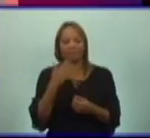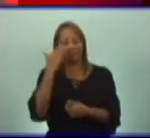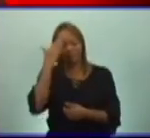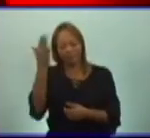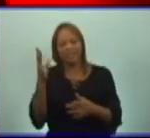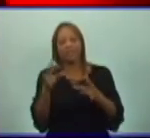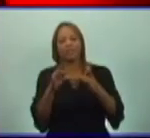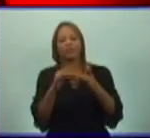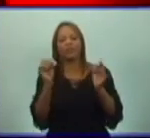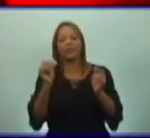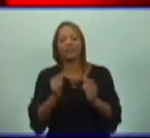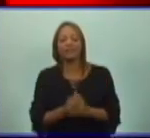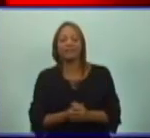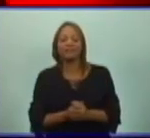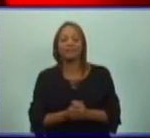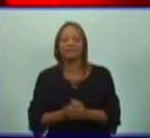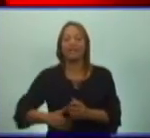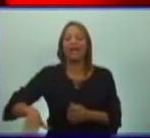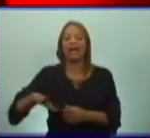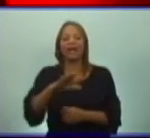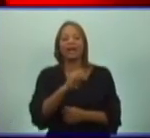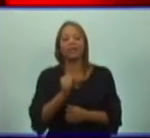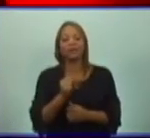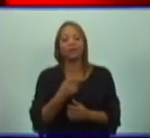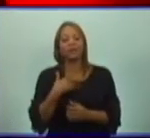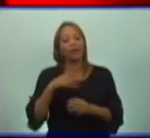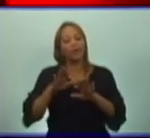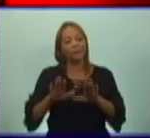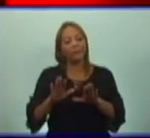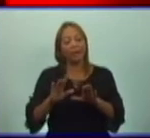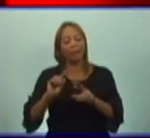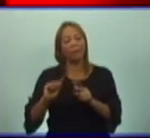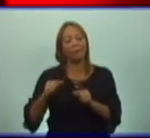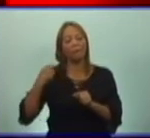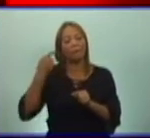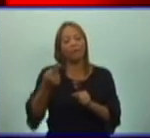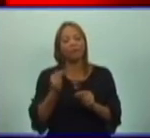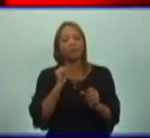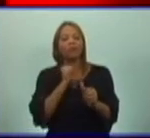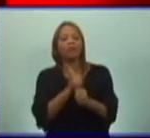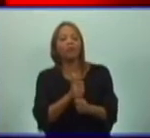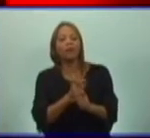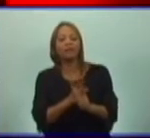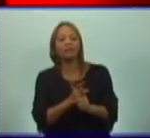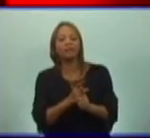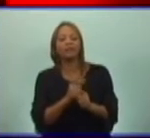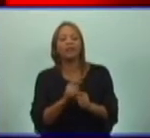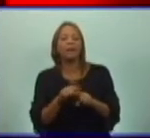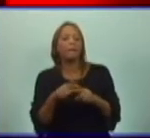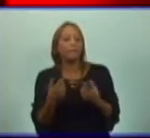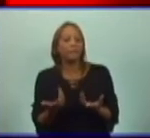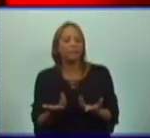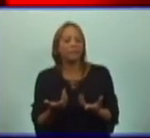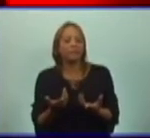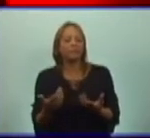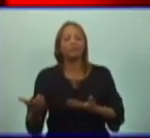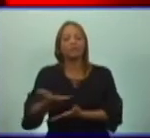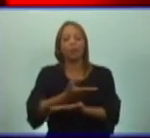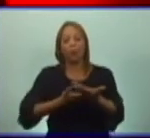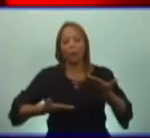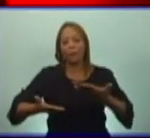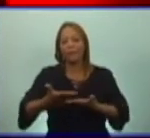le deseamos a todos y nos esperamos en un próximo encuentro para